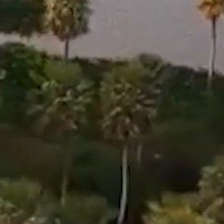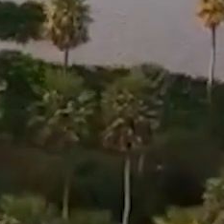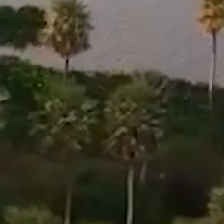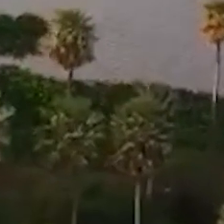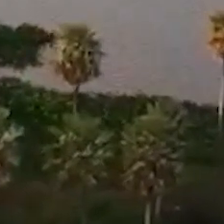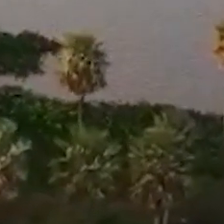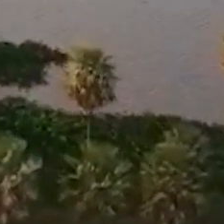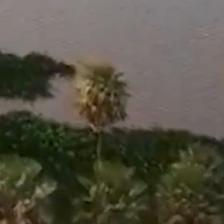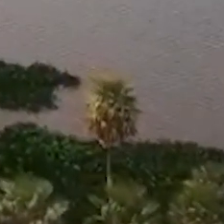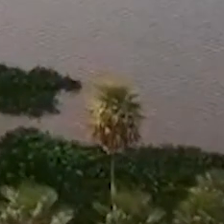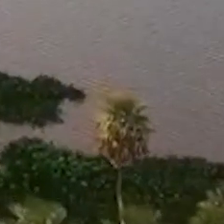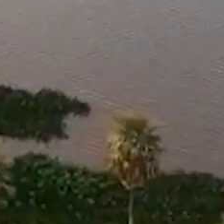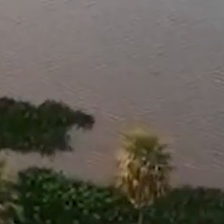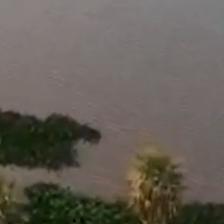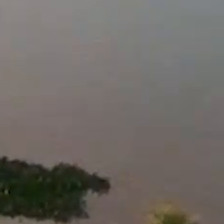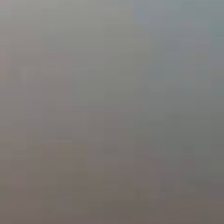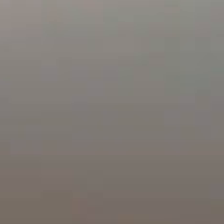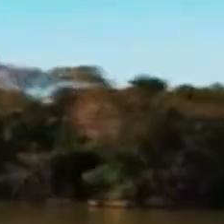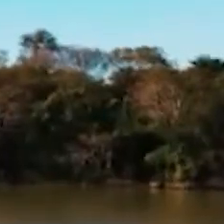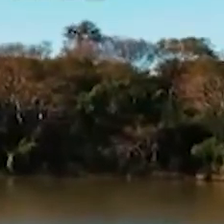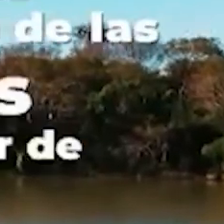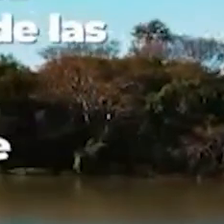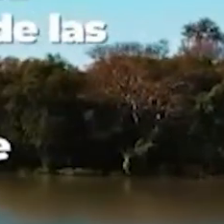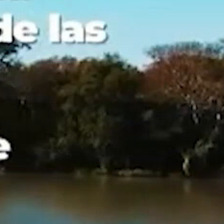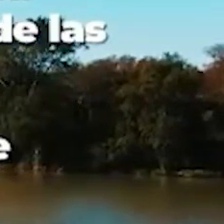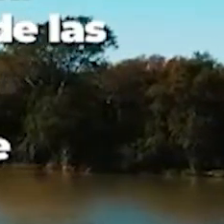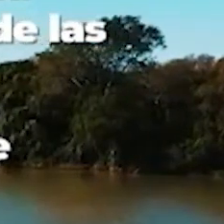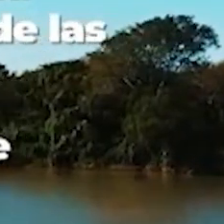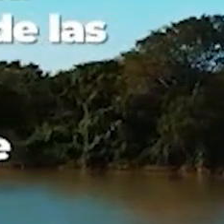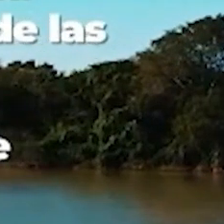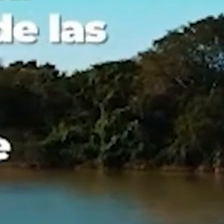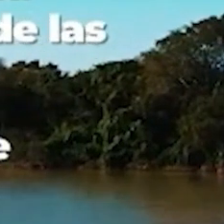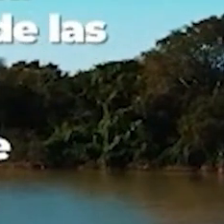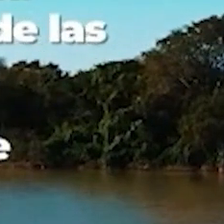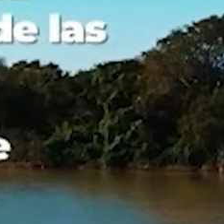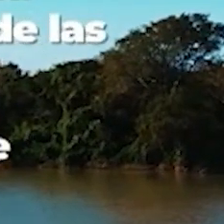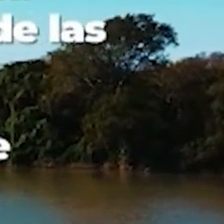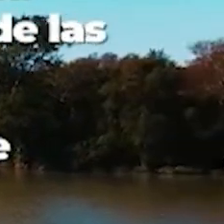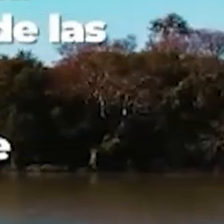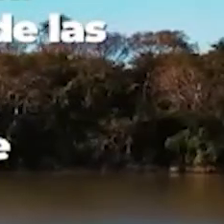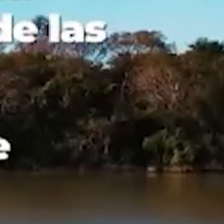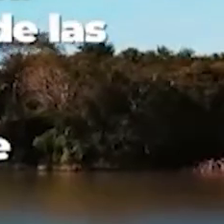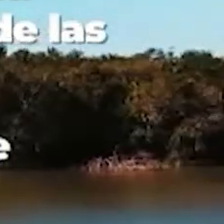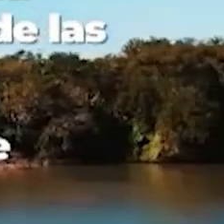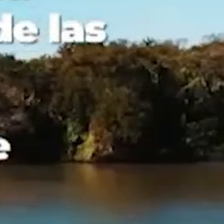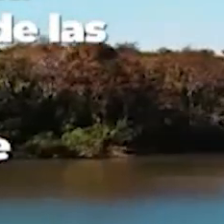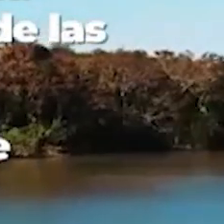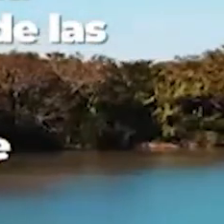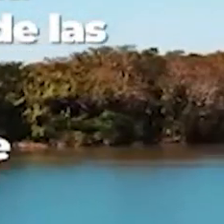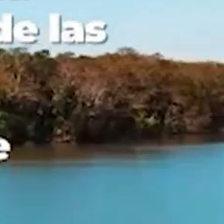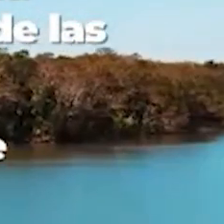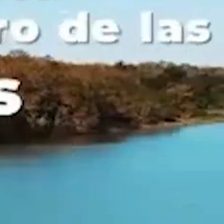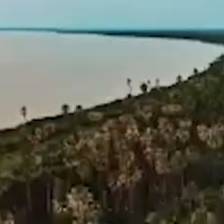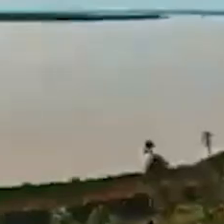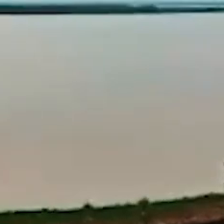otros problemas. Encabezamos la marcha entre las provincias que más ha desmontado nuestro bosque. Y desmontar